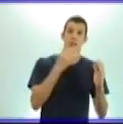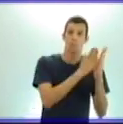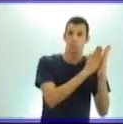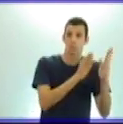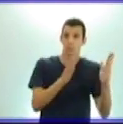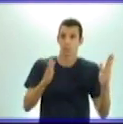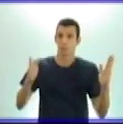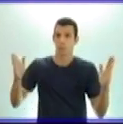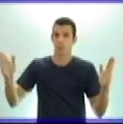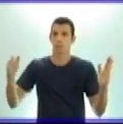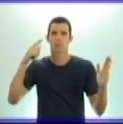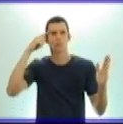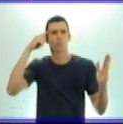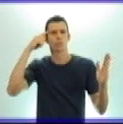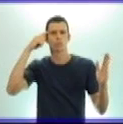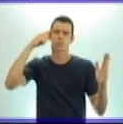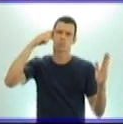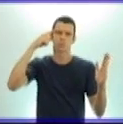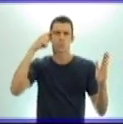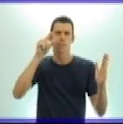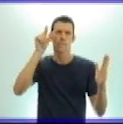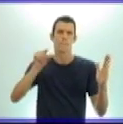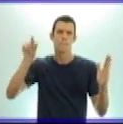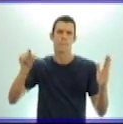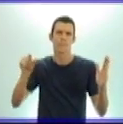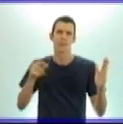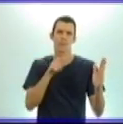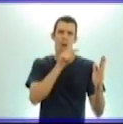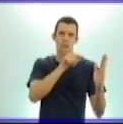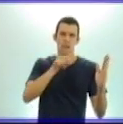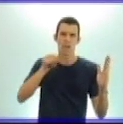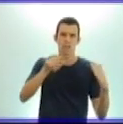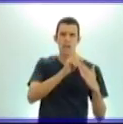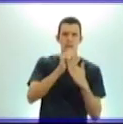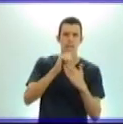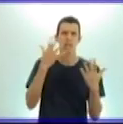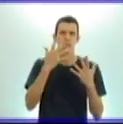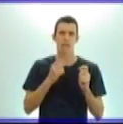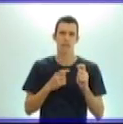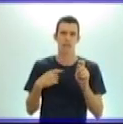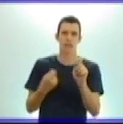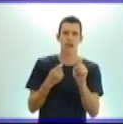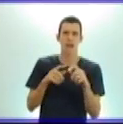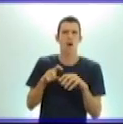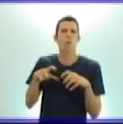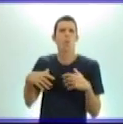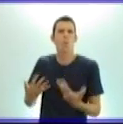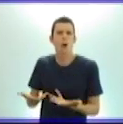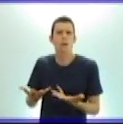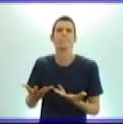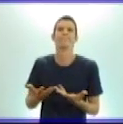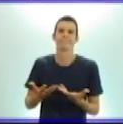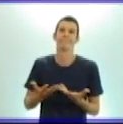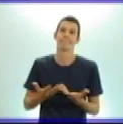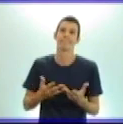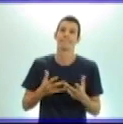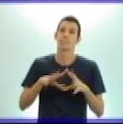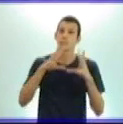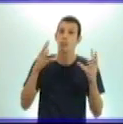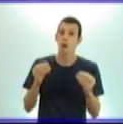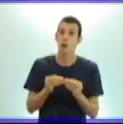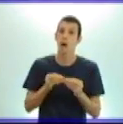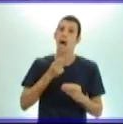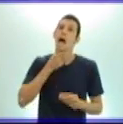los hechos o la fecha en que ocurrió. Pero en algún momento pudieras elaborar tú